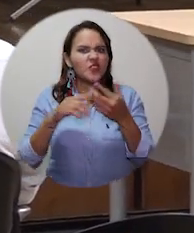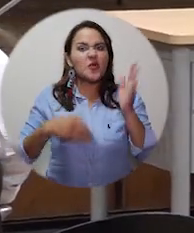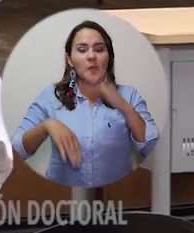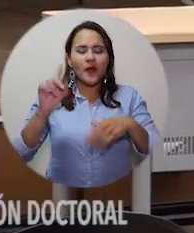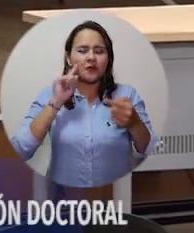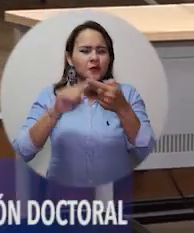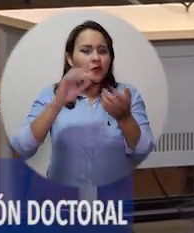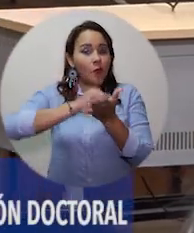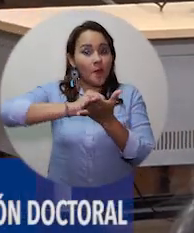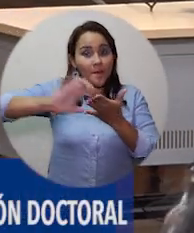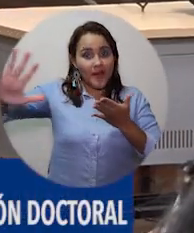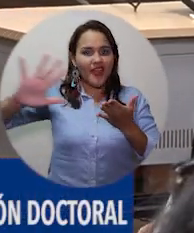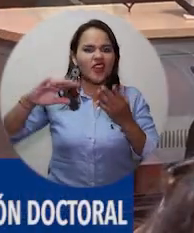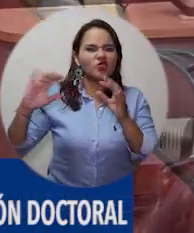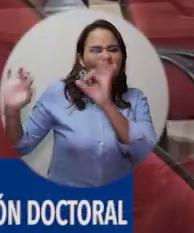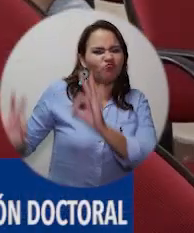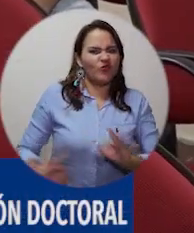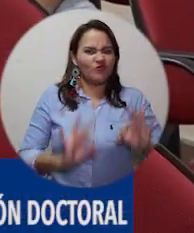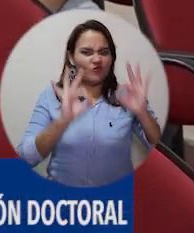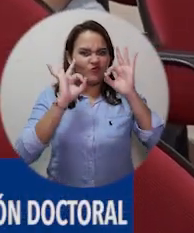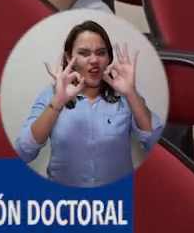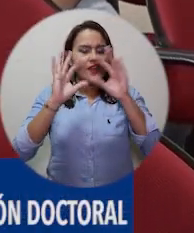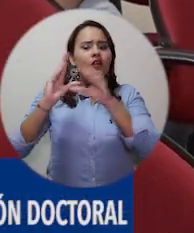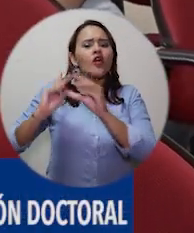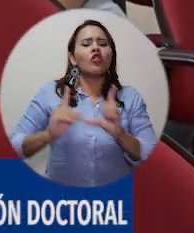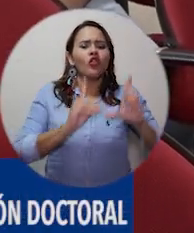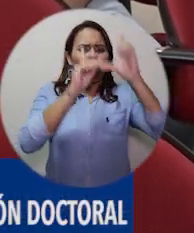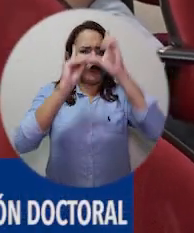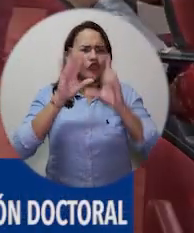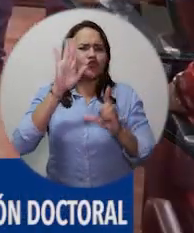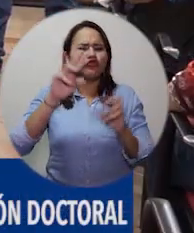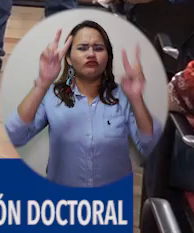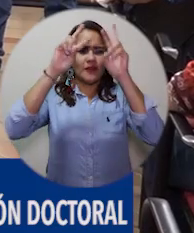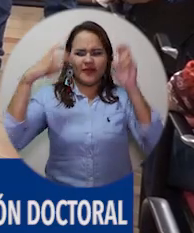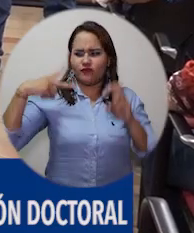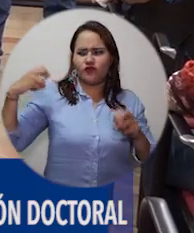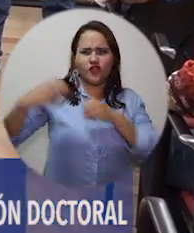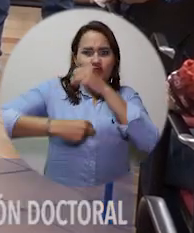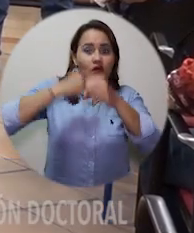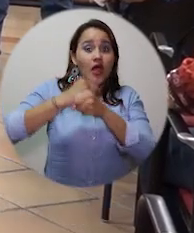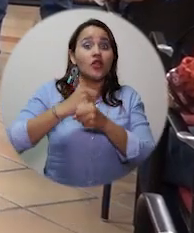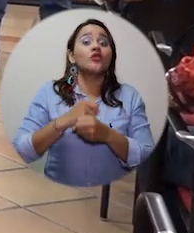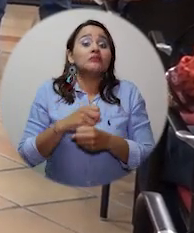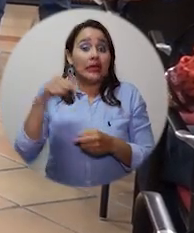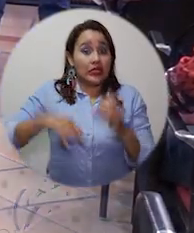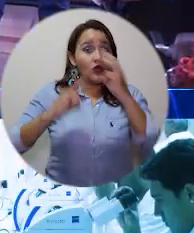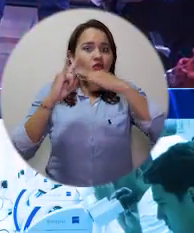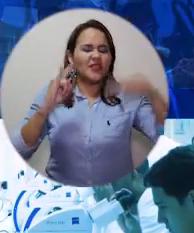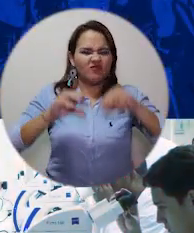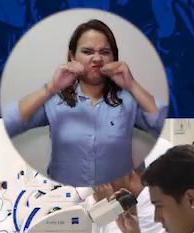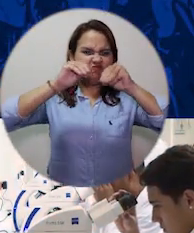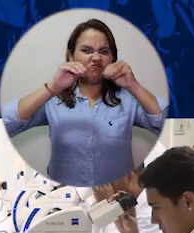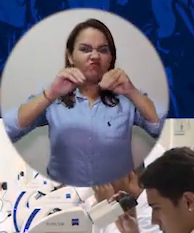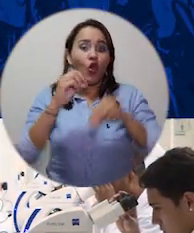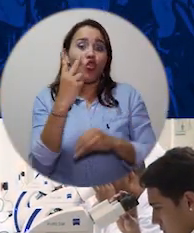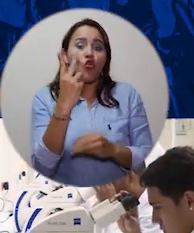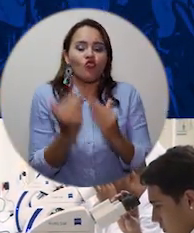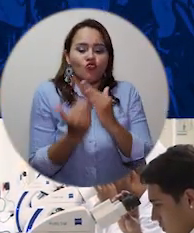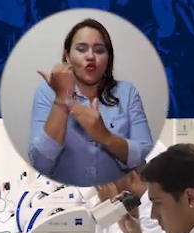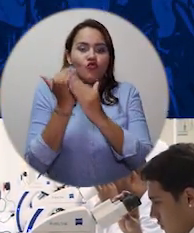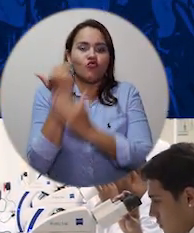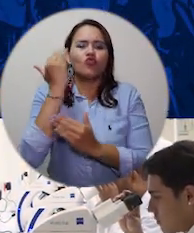A través del programa de becas de excelencia doctoral del Bicentenario, Unimagdalena formará 12 nuevos doctores.